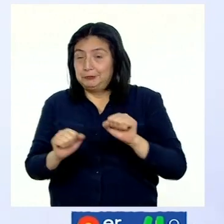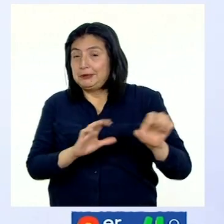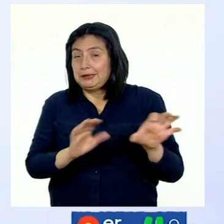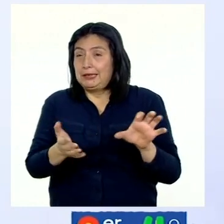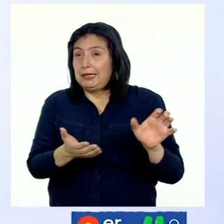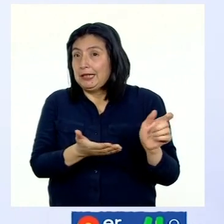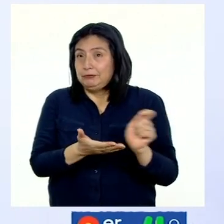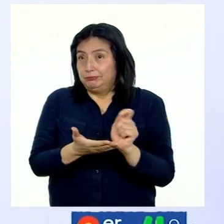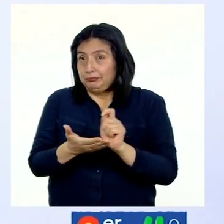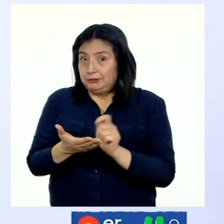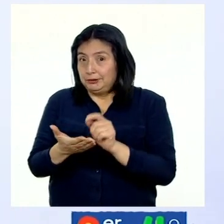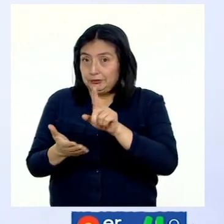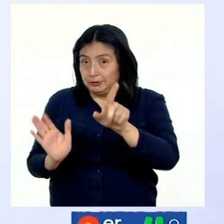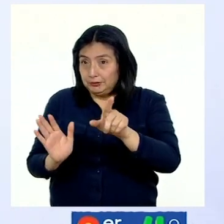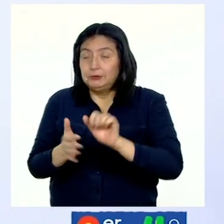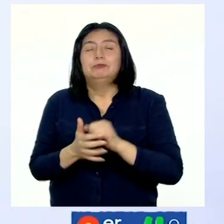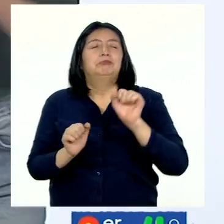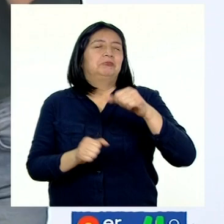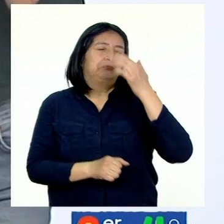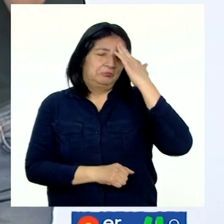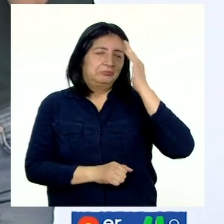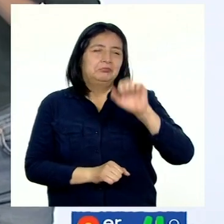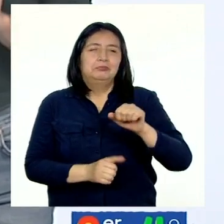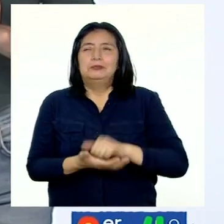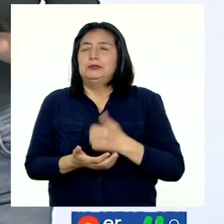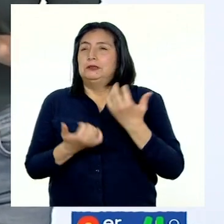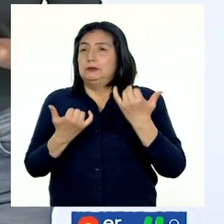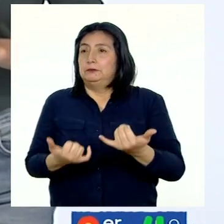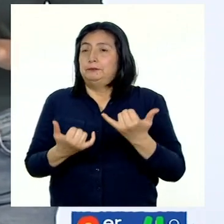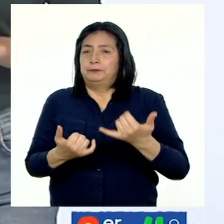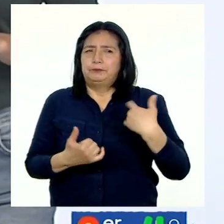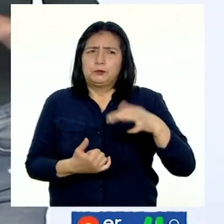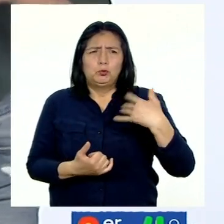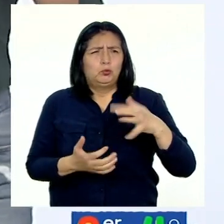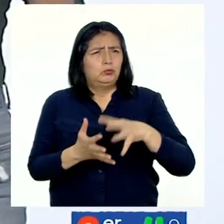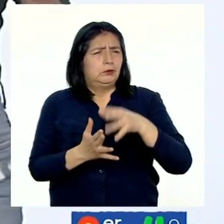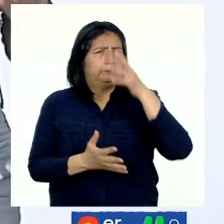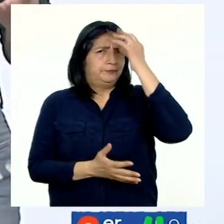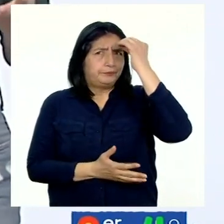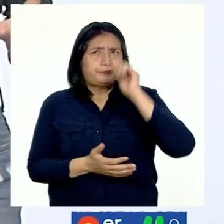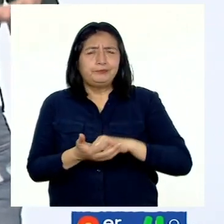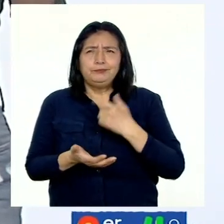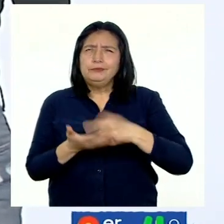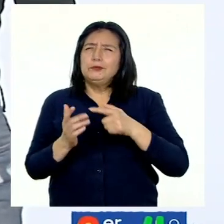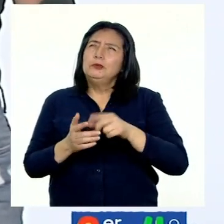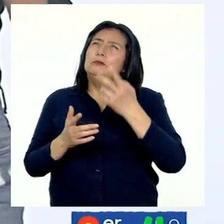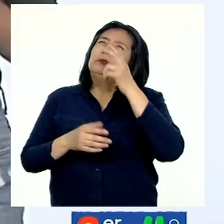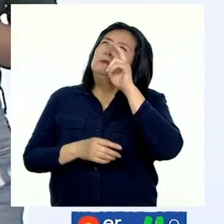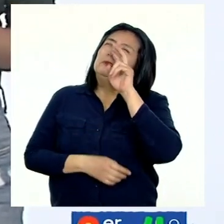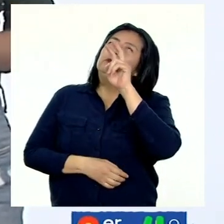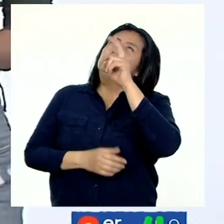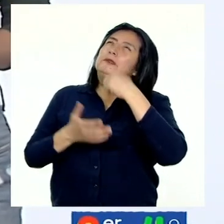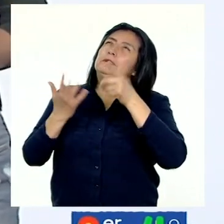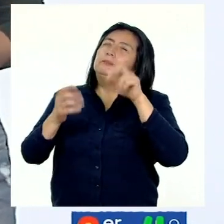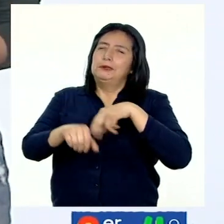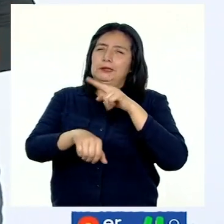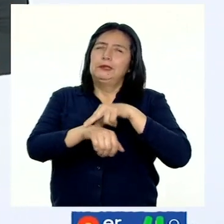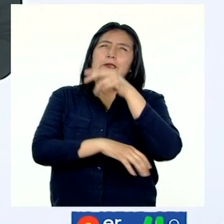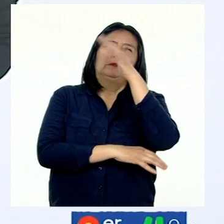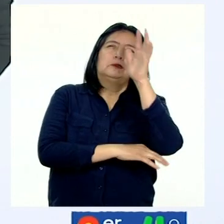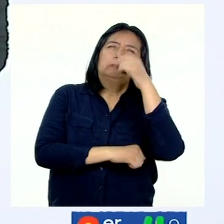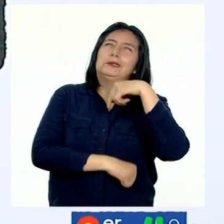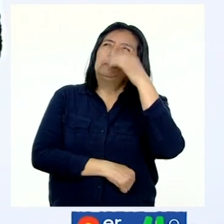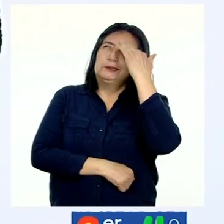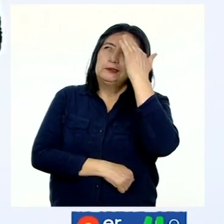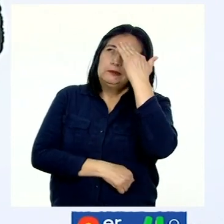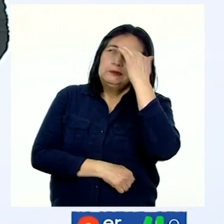realizar su reto? Estoy segura que sí. El día de hoy hemos aprendido sobre las señas y la lectura de la naturaleza